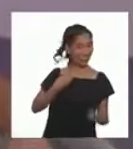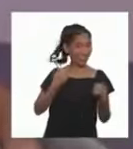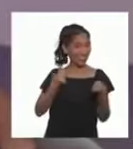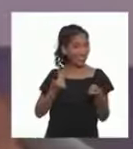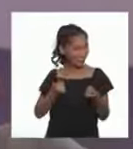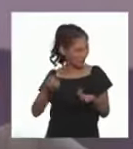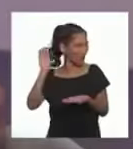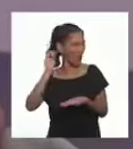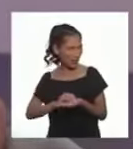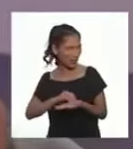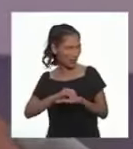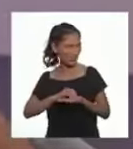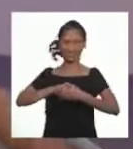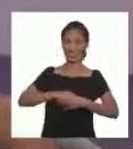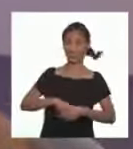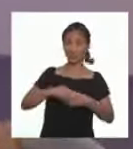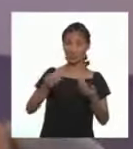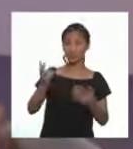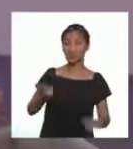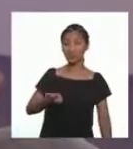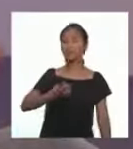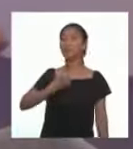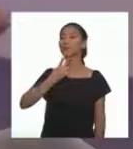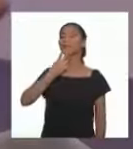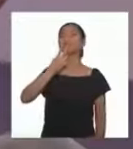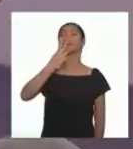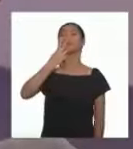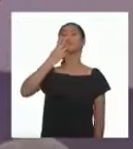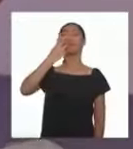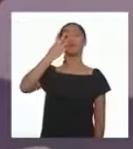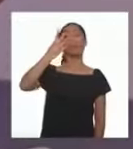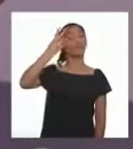Lo vamos a repetir una vez más. Tomen aire.